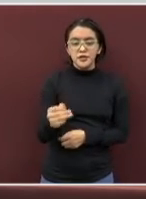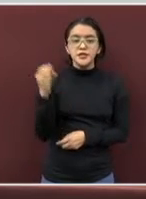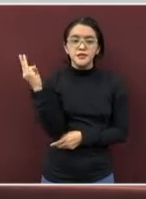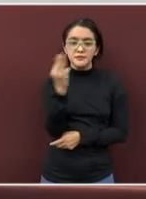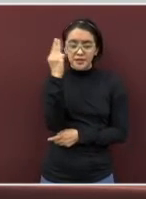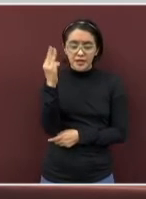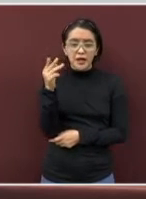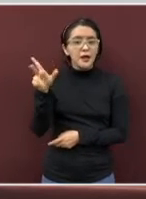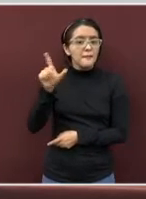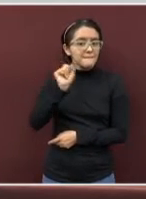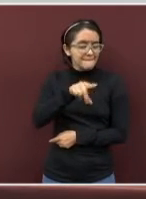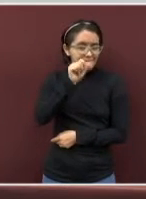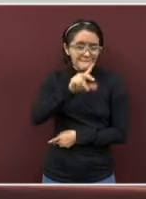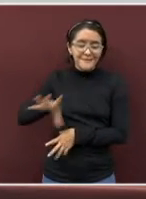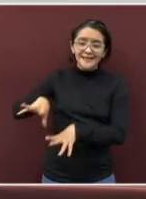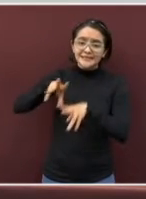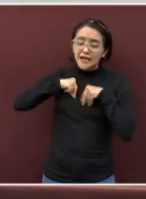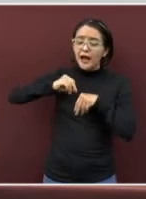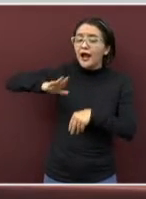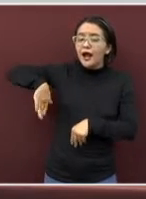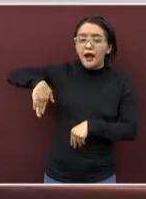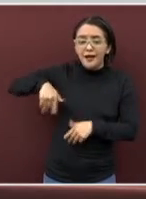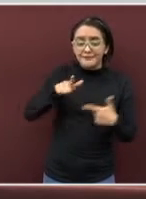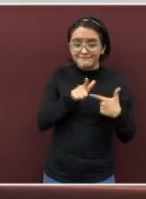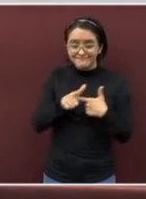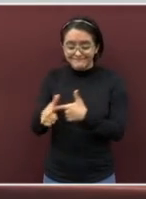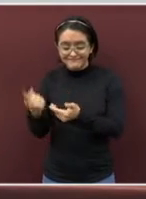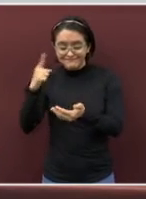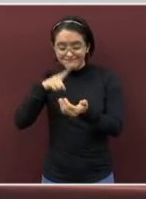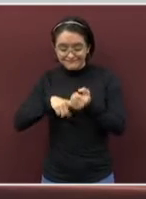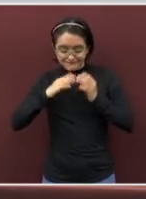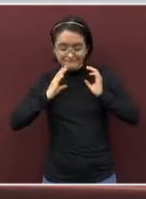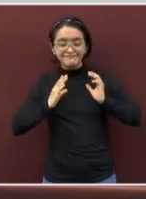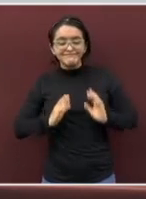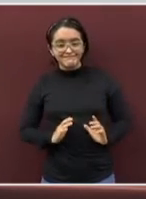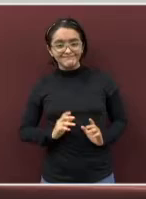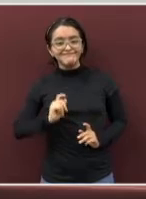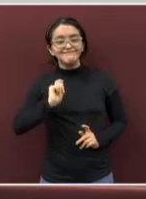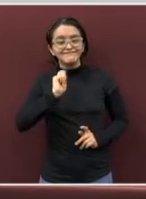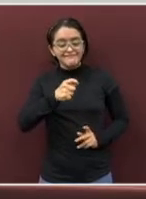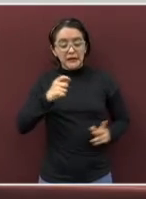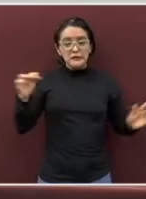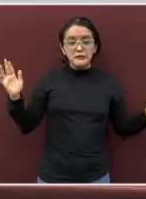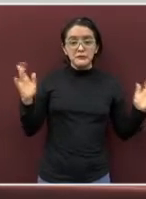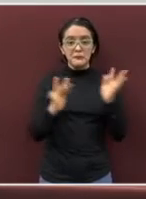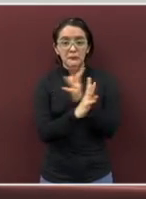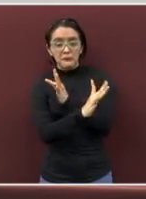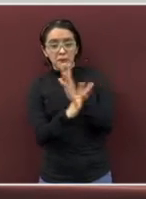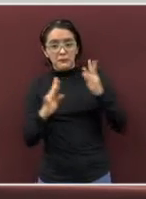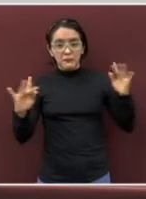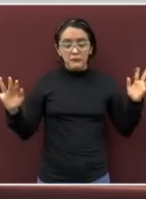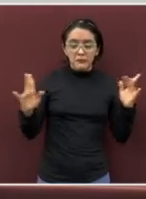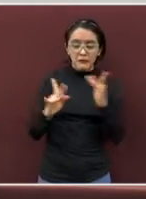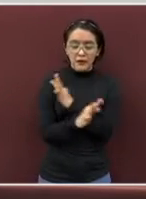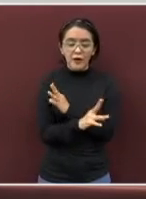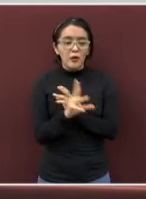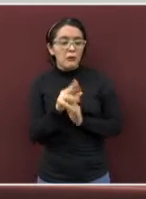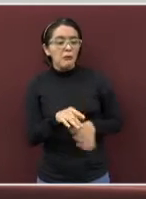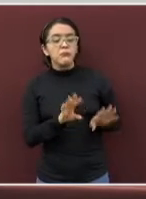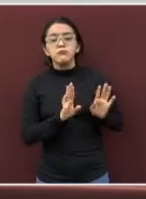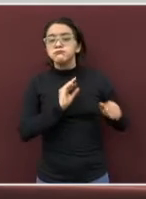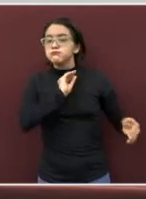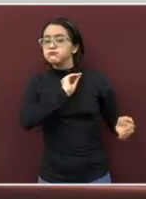activa recuerden que los movimientos de población y el descuido de las medidas de